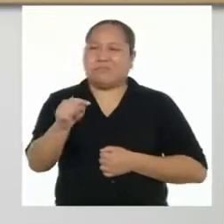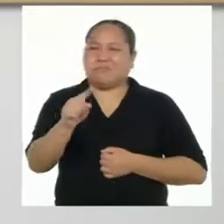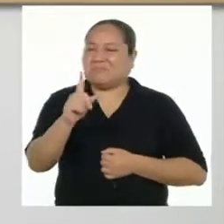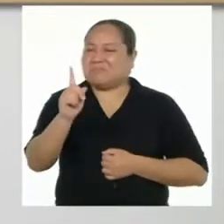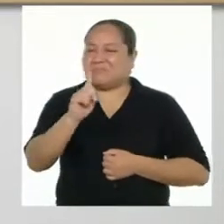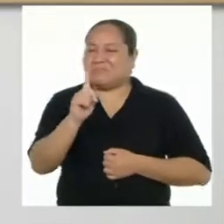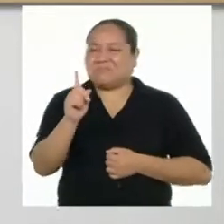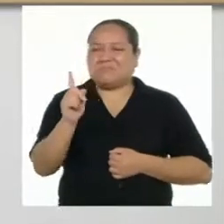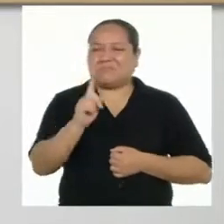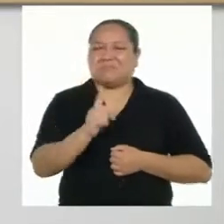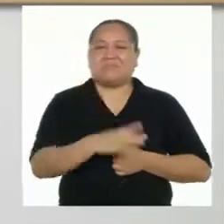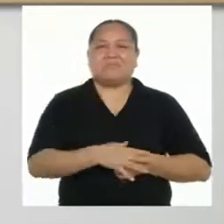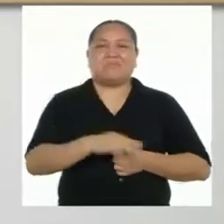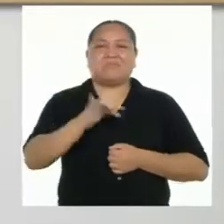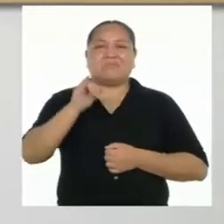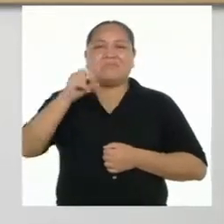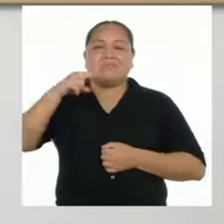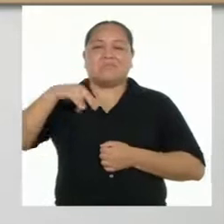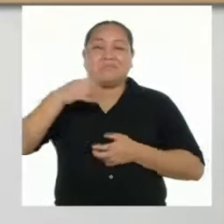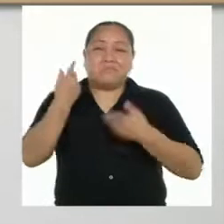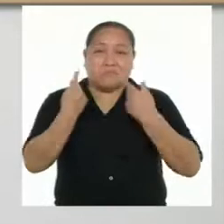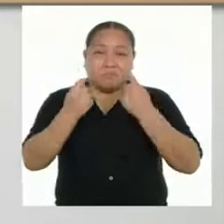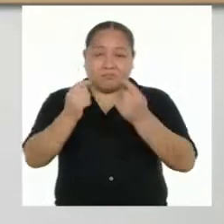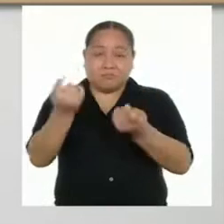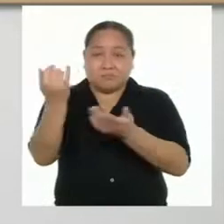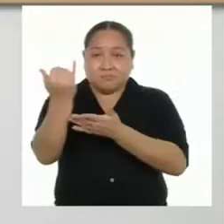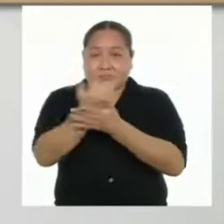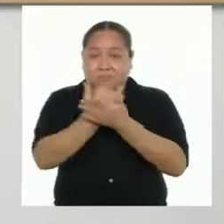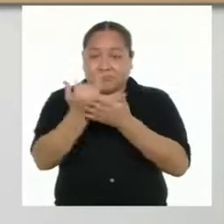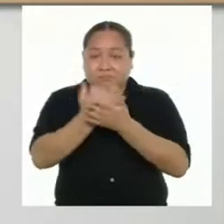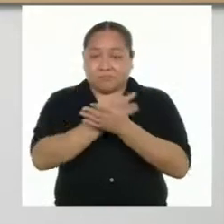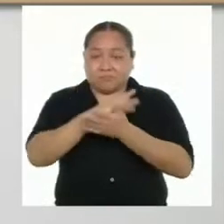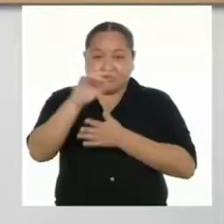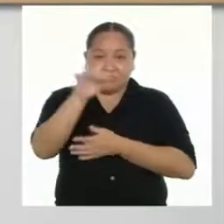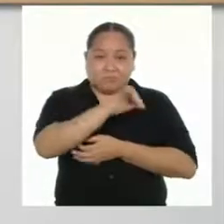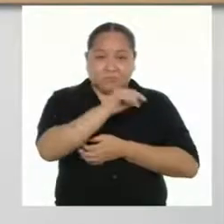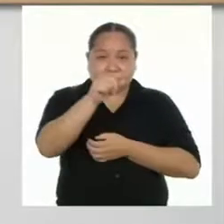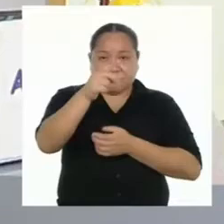Bueno, Yanira, ¿puedes tratar de dibujar la caja